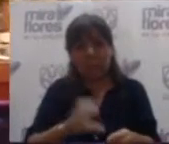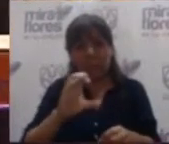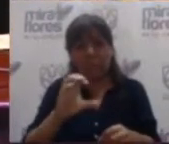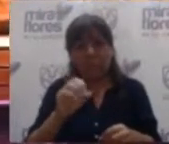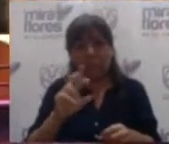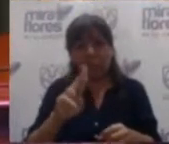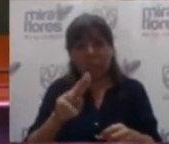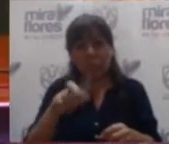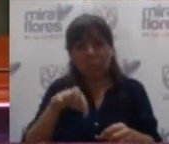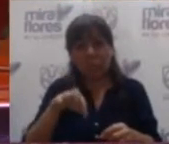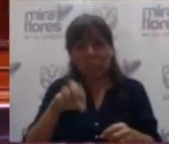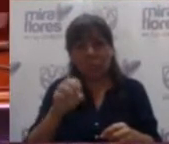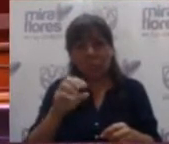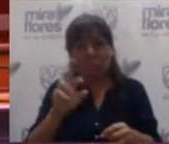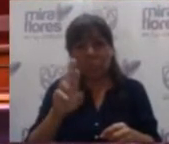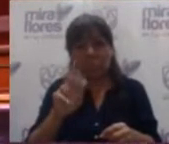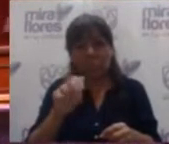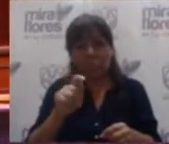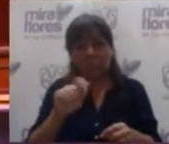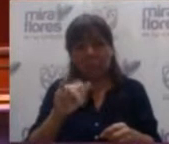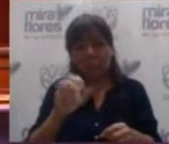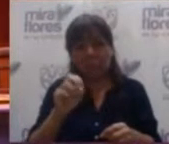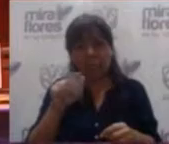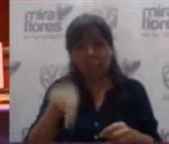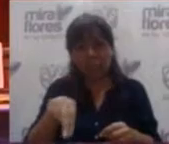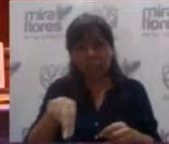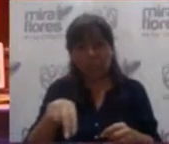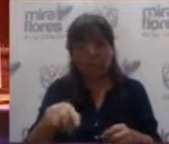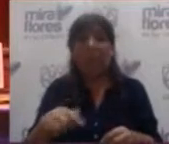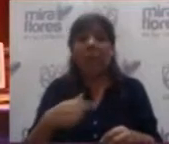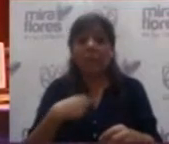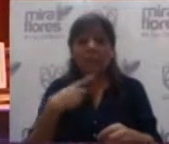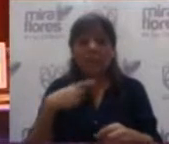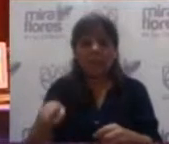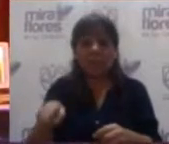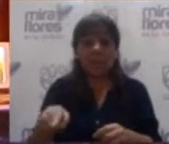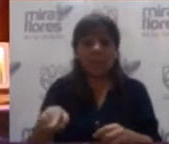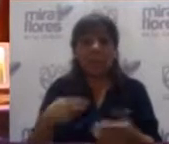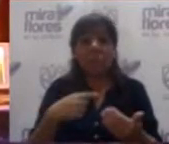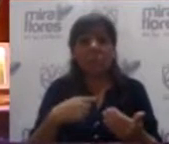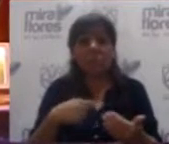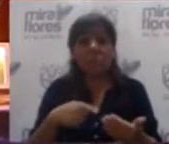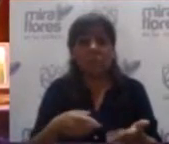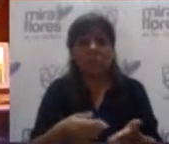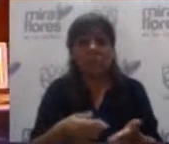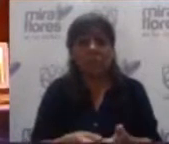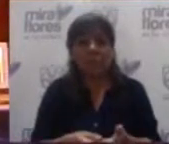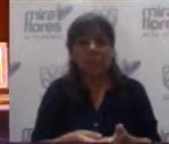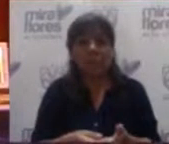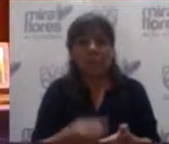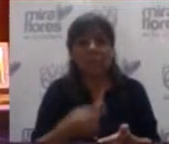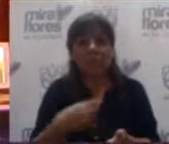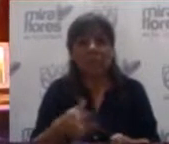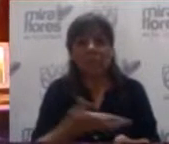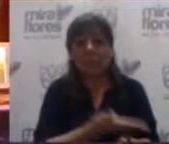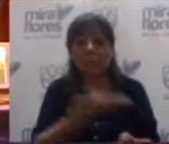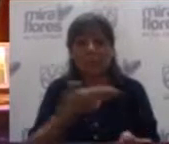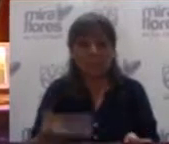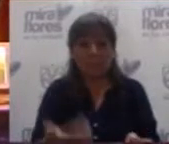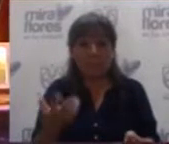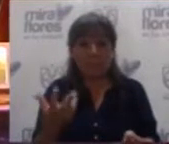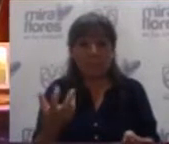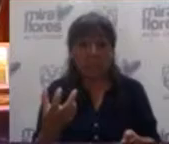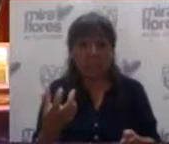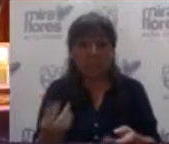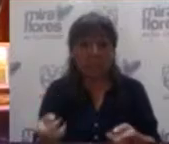Bien, al respecto, yo pido al Consejo que, si lo consideran pertinente, esto pueda pasar a la orden del día. Es una invitación que va desde el 13 hasta el